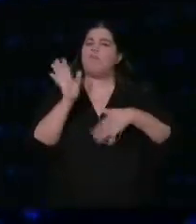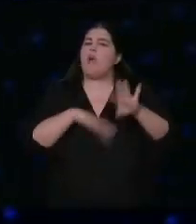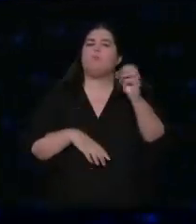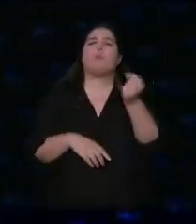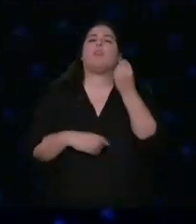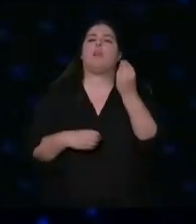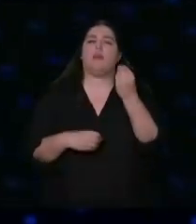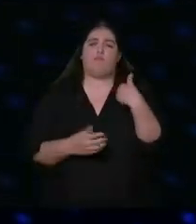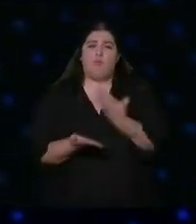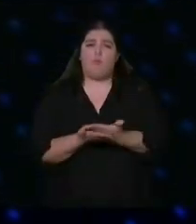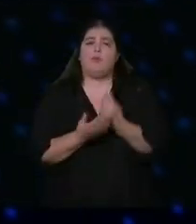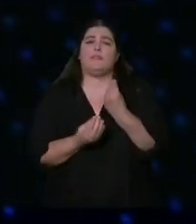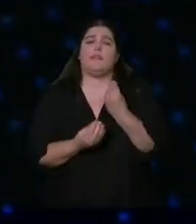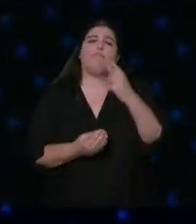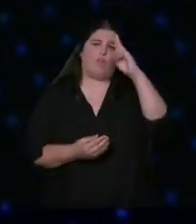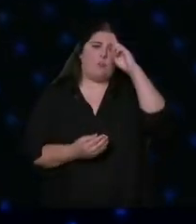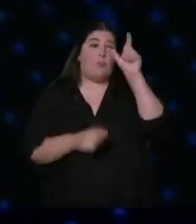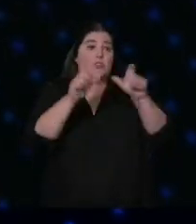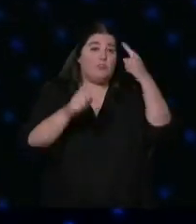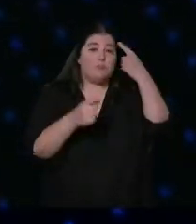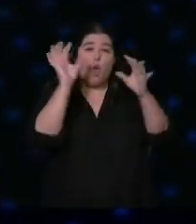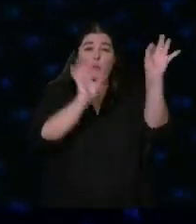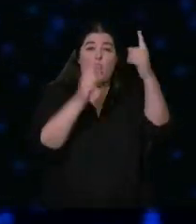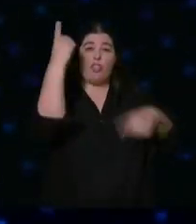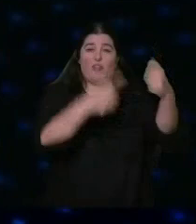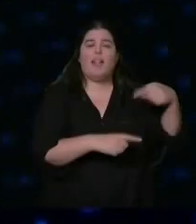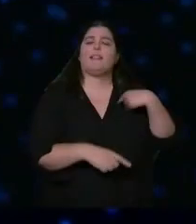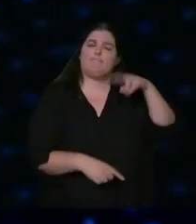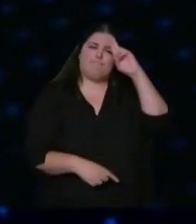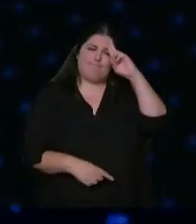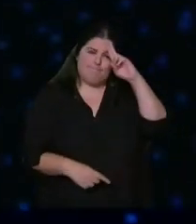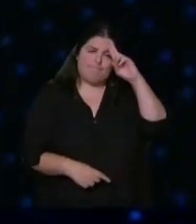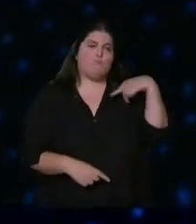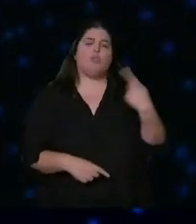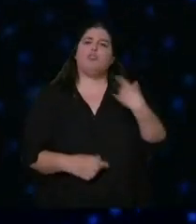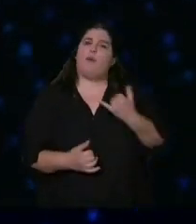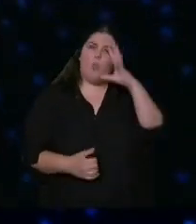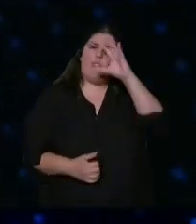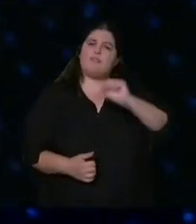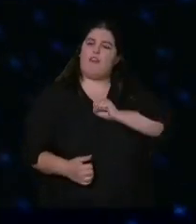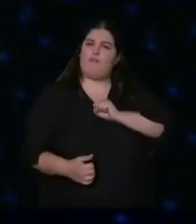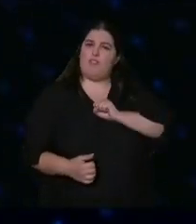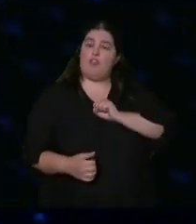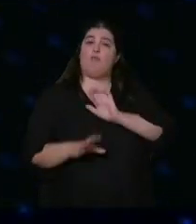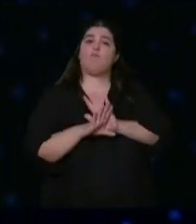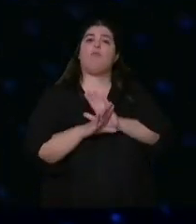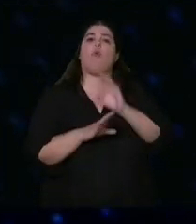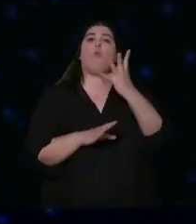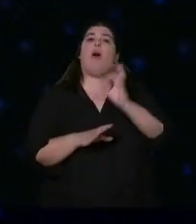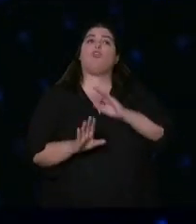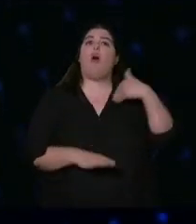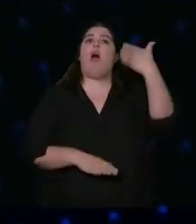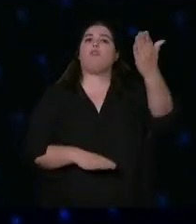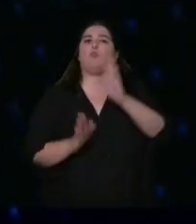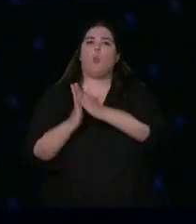el respeto a los que piensan distinto tenemos el desafío por delante de definir los próximos 4 años de quién